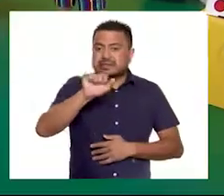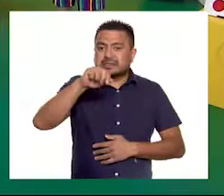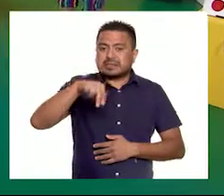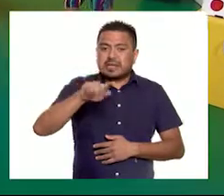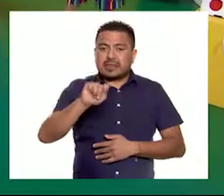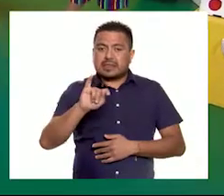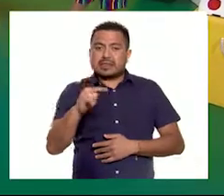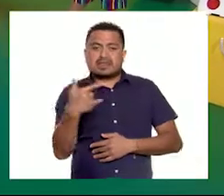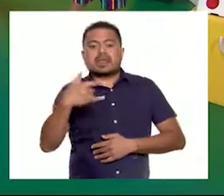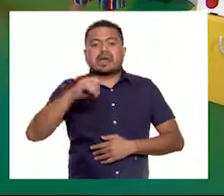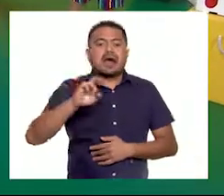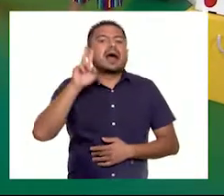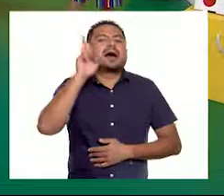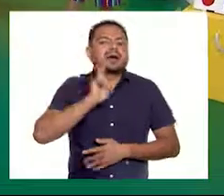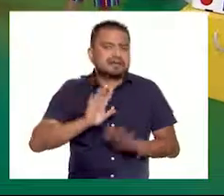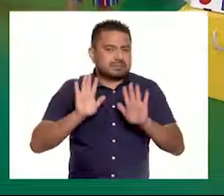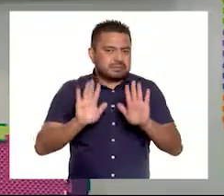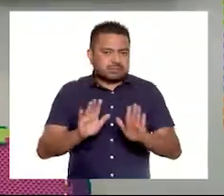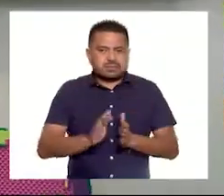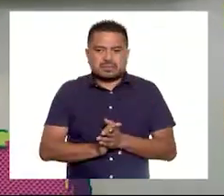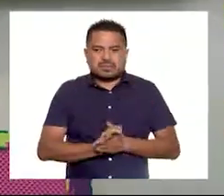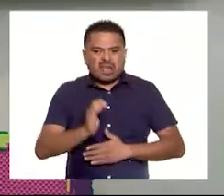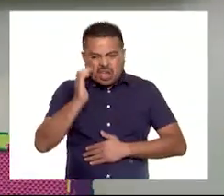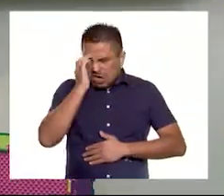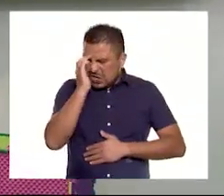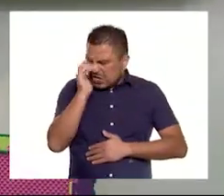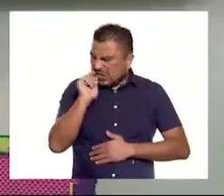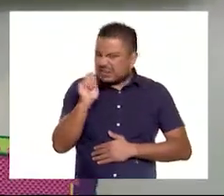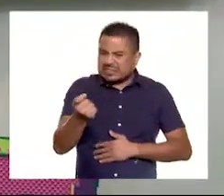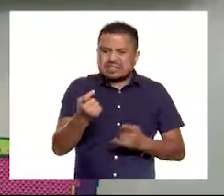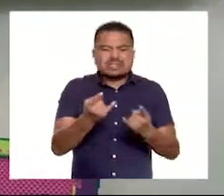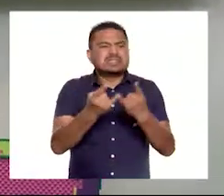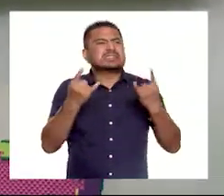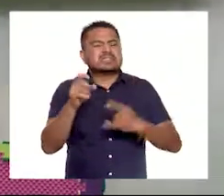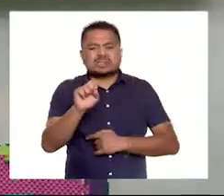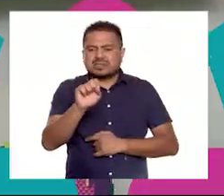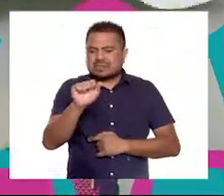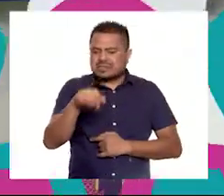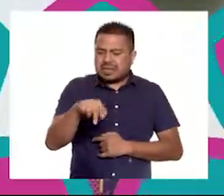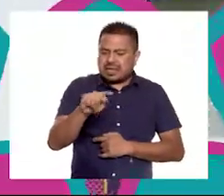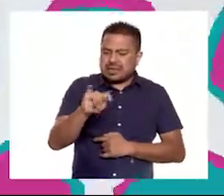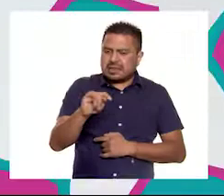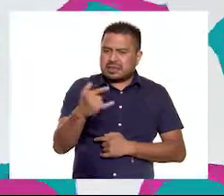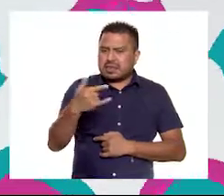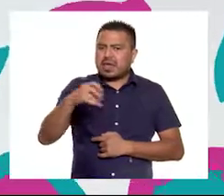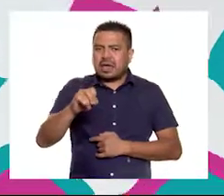por favor? Sí, sí, sí. A ver, vamos a ver. Vamos a conocer la historia de Santiago.